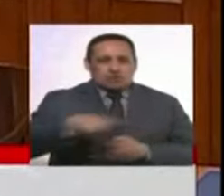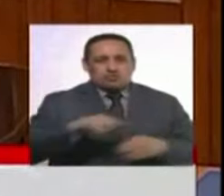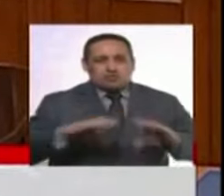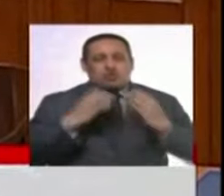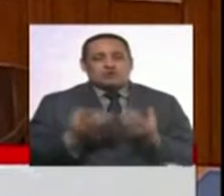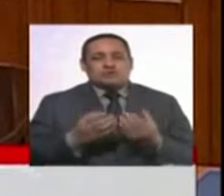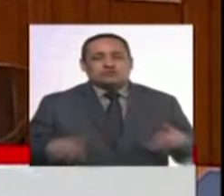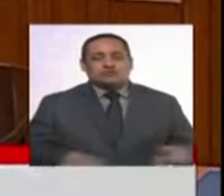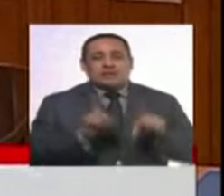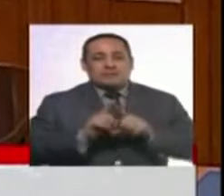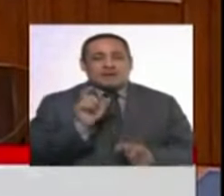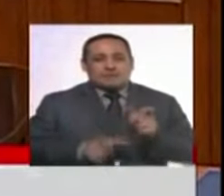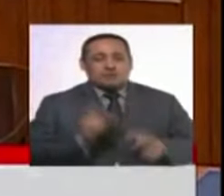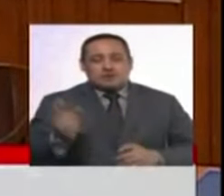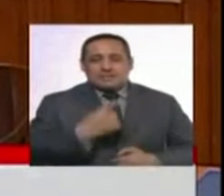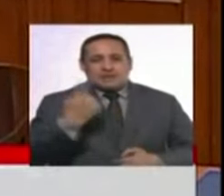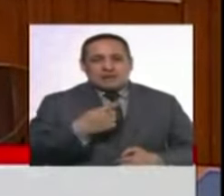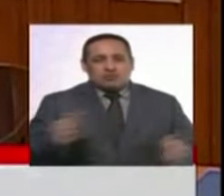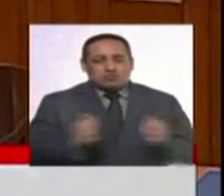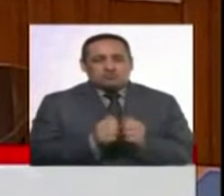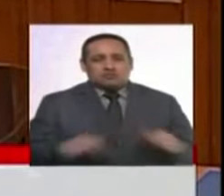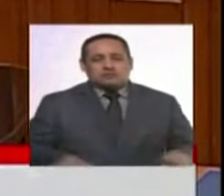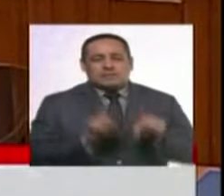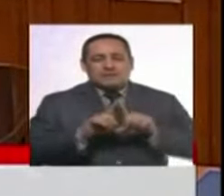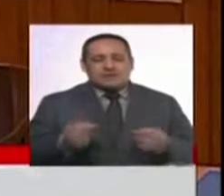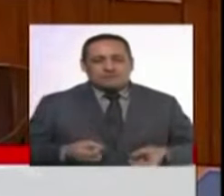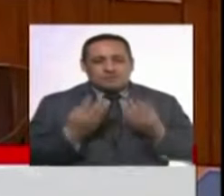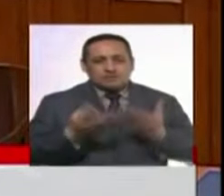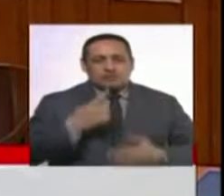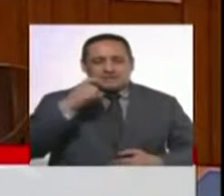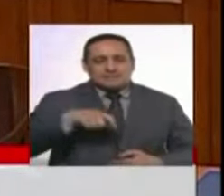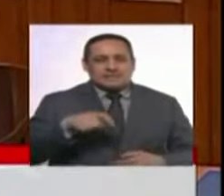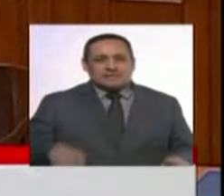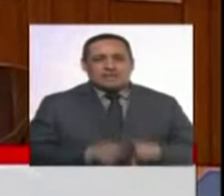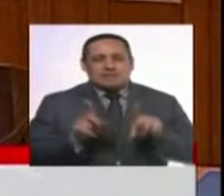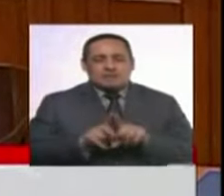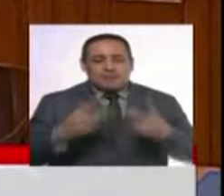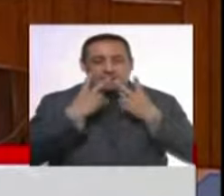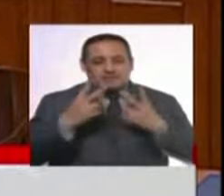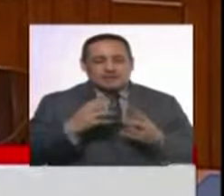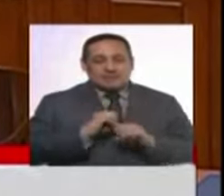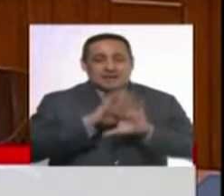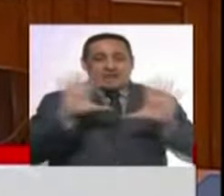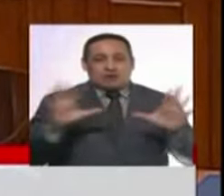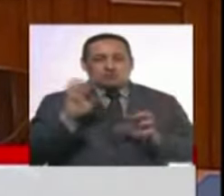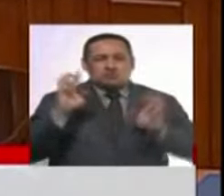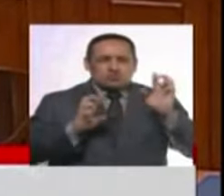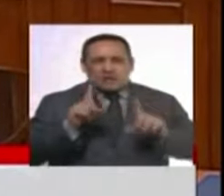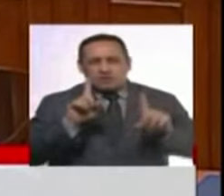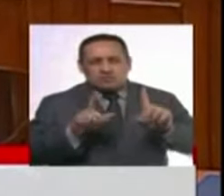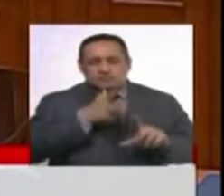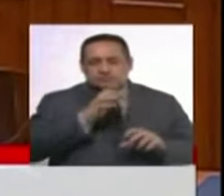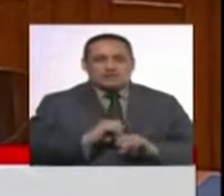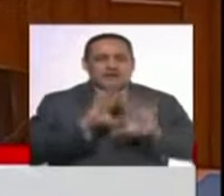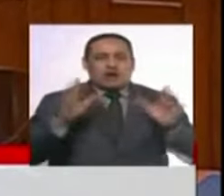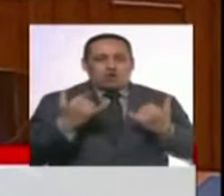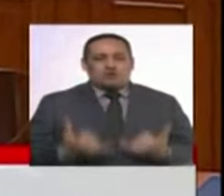nacional y a la población en su conjunto de información necesaria para aclarar las dudas que puedan tener